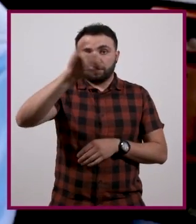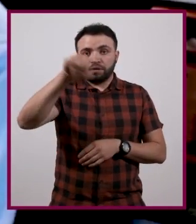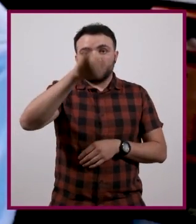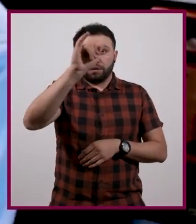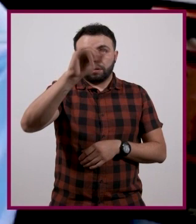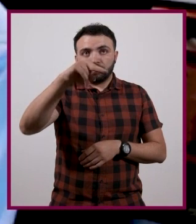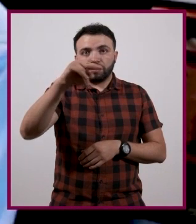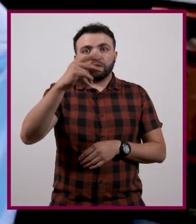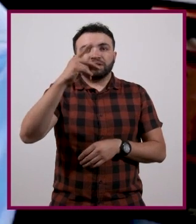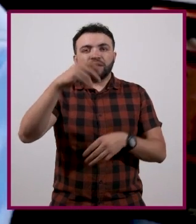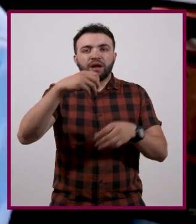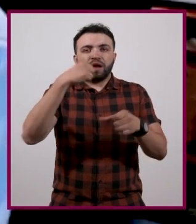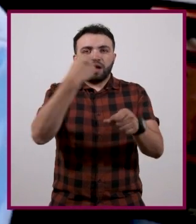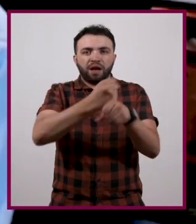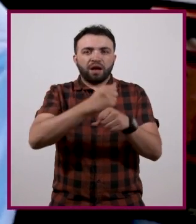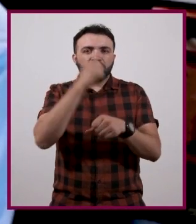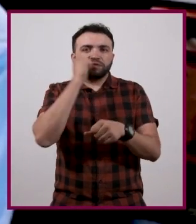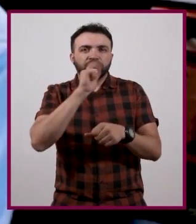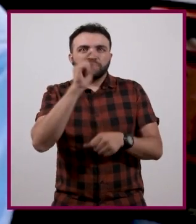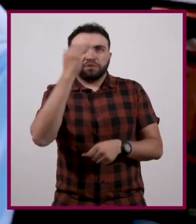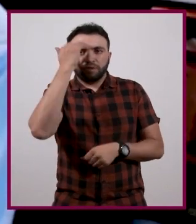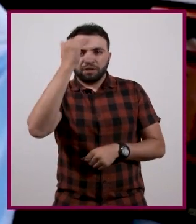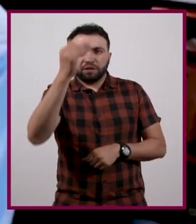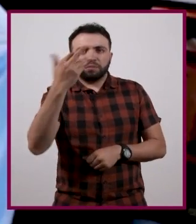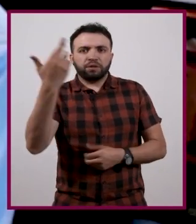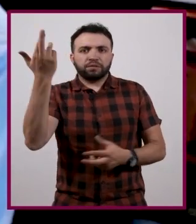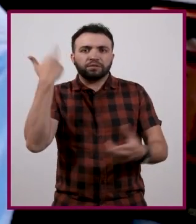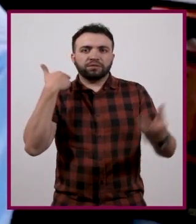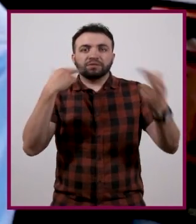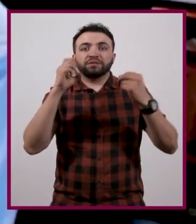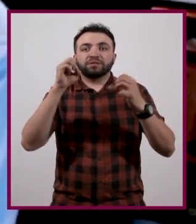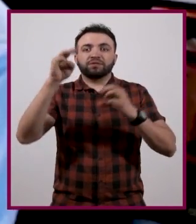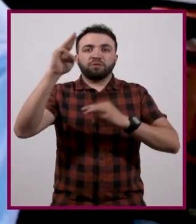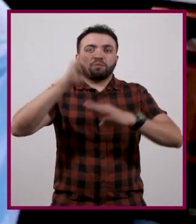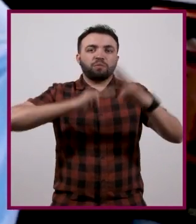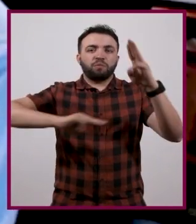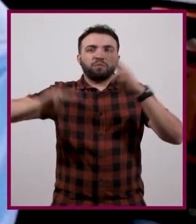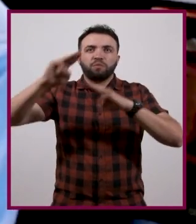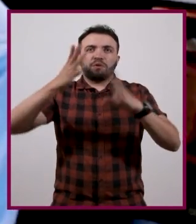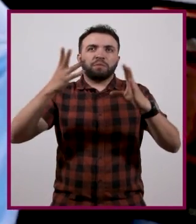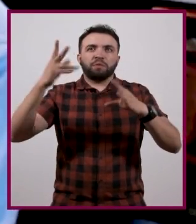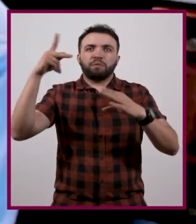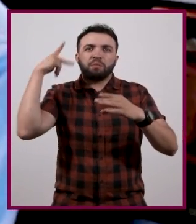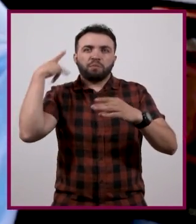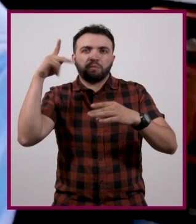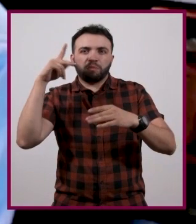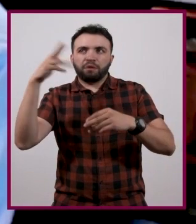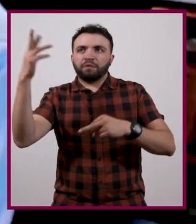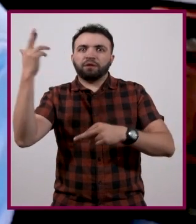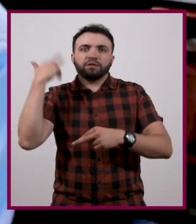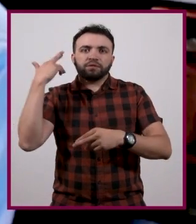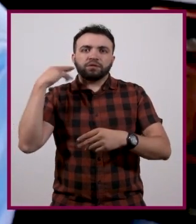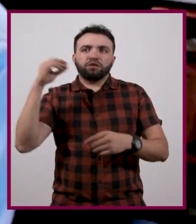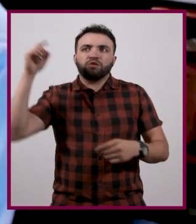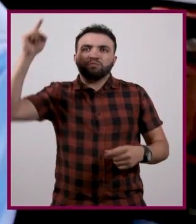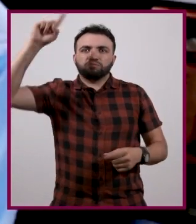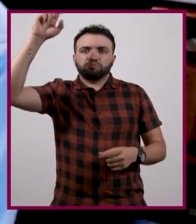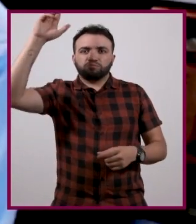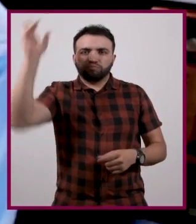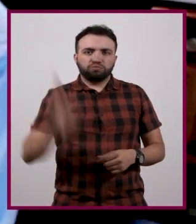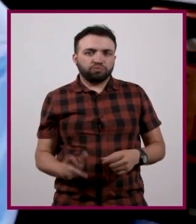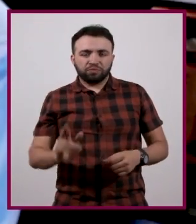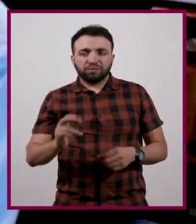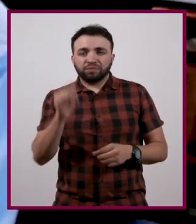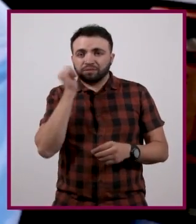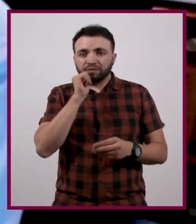cierta temporada del año, se alcanzan a oír sobre las montañas de Puebla, es decir, lejos, desde el